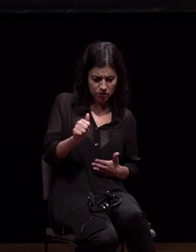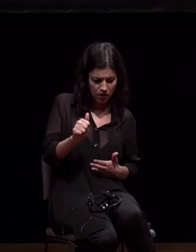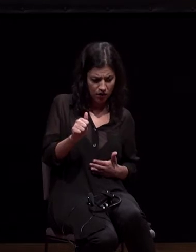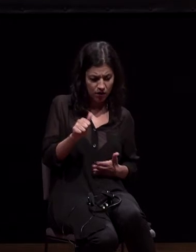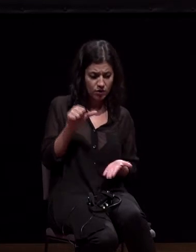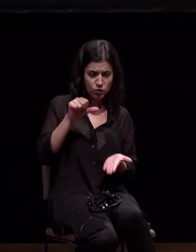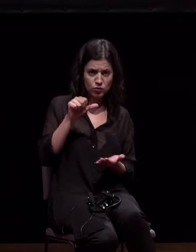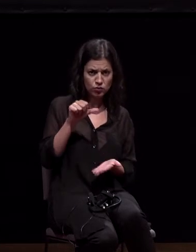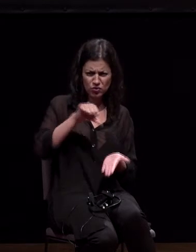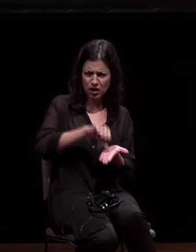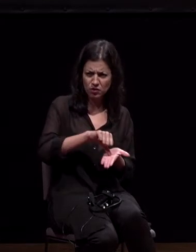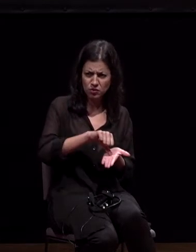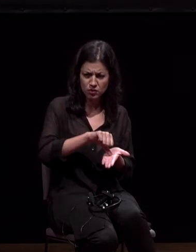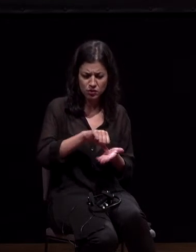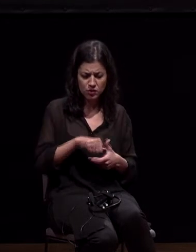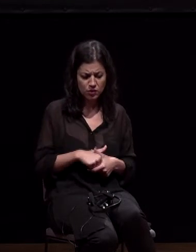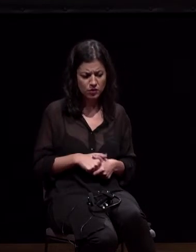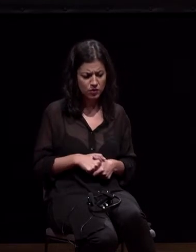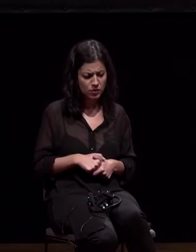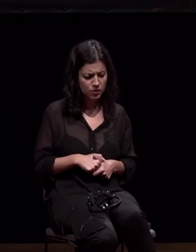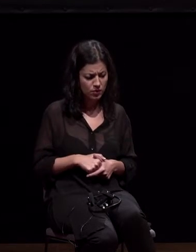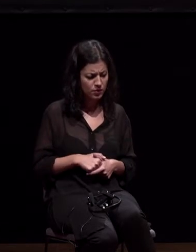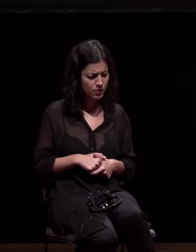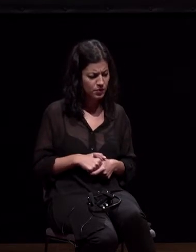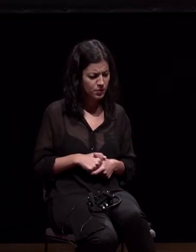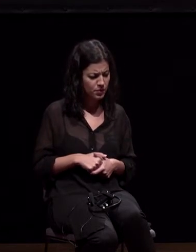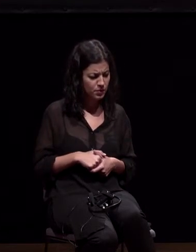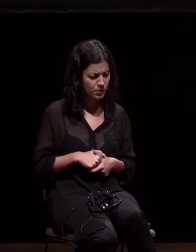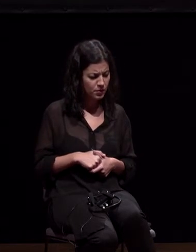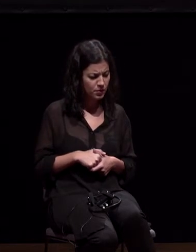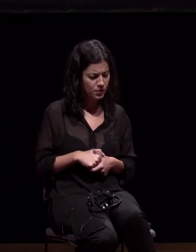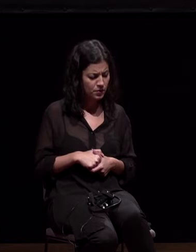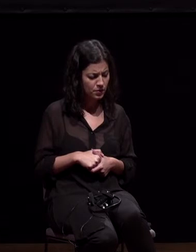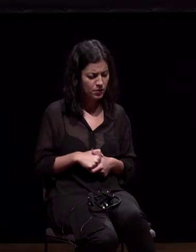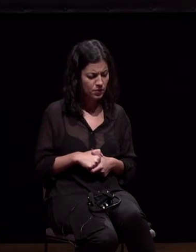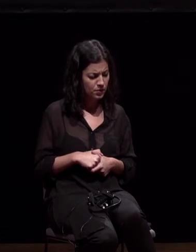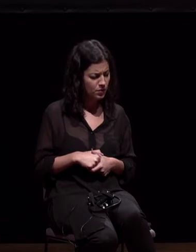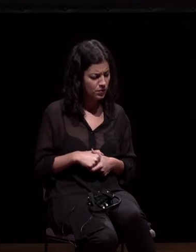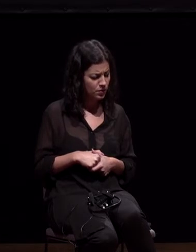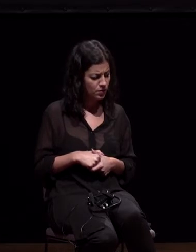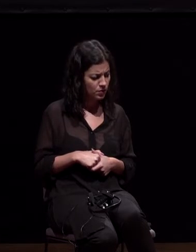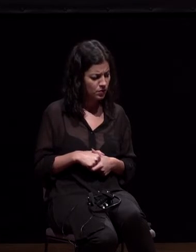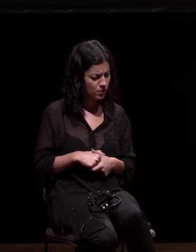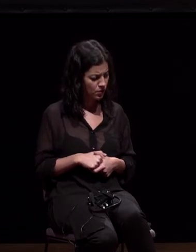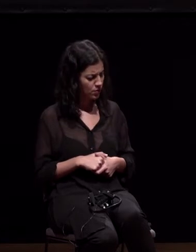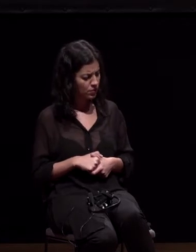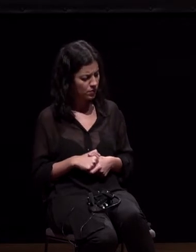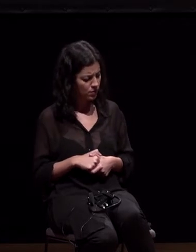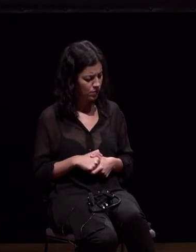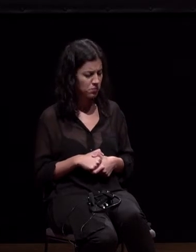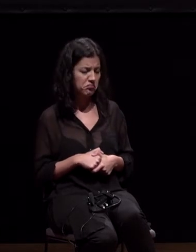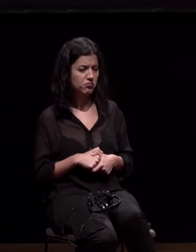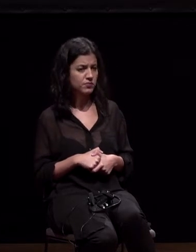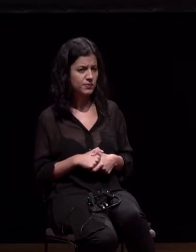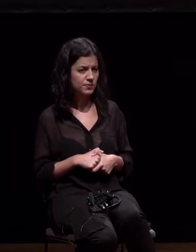Kant, o sea, claro, directamente pues estéticas tenemos todo. Y por